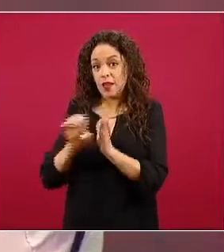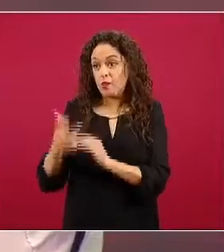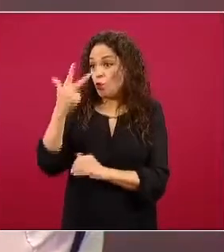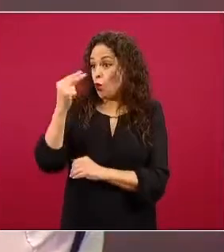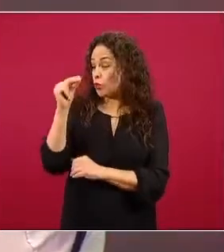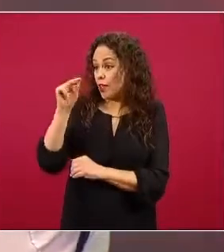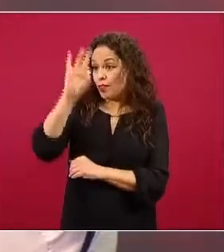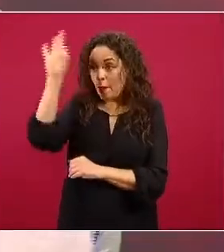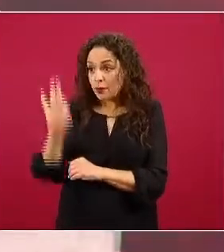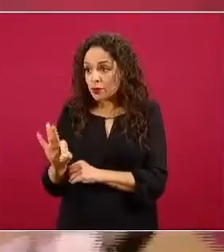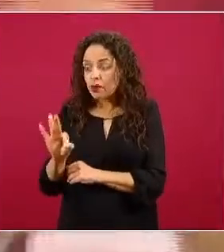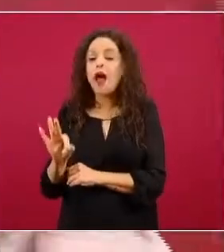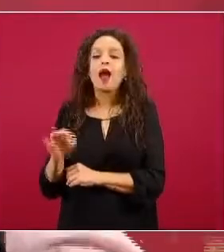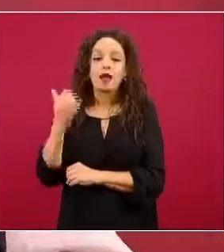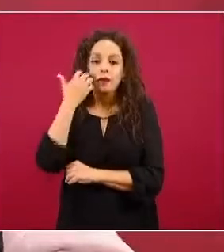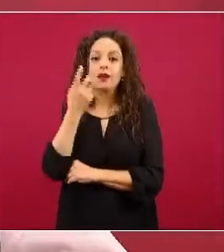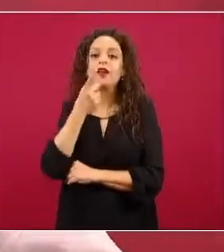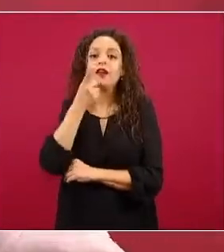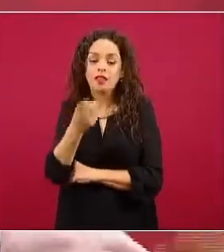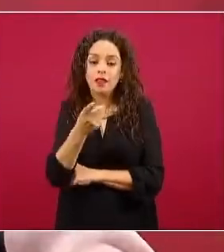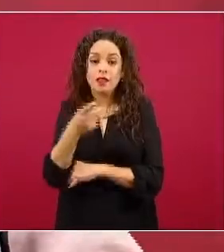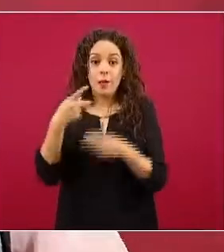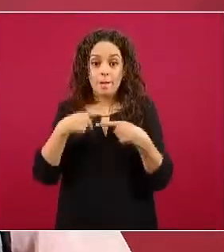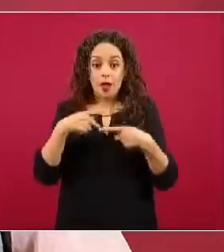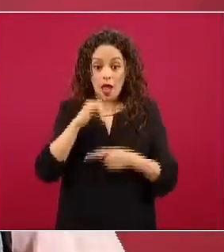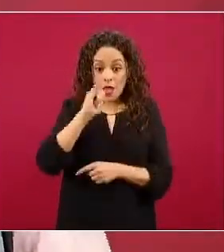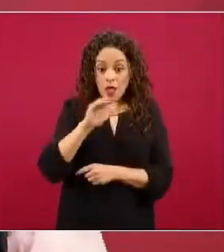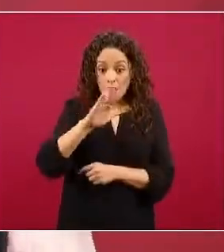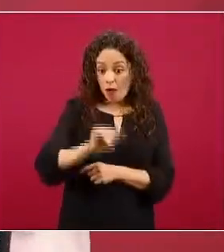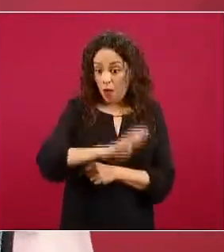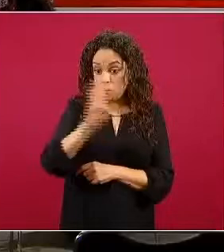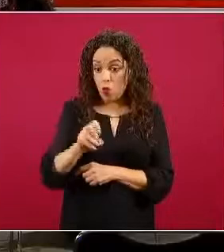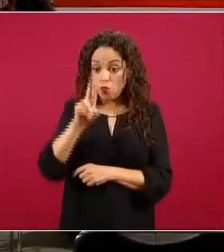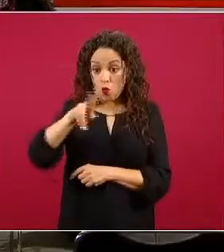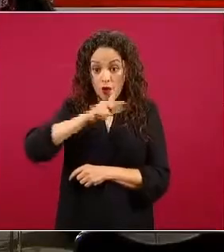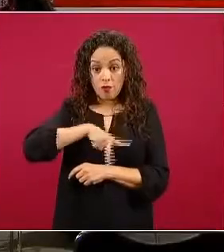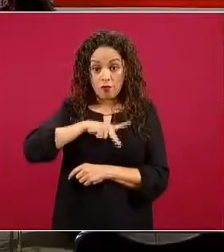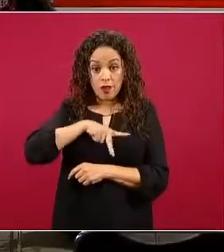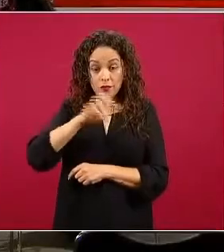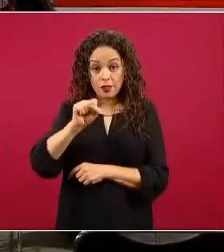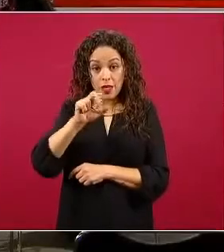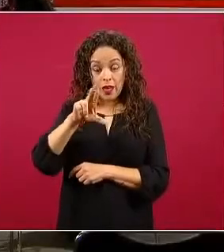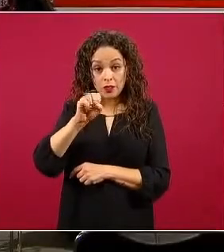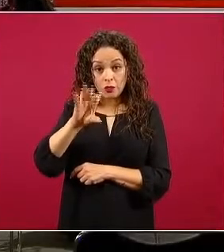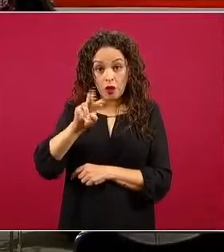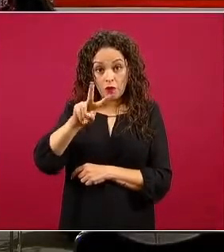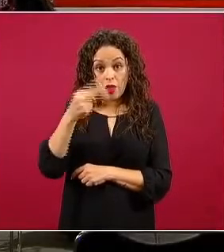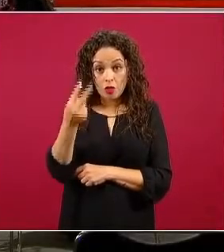quiere decir que de las personas que iban a fallecer por virus SARS-CoV-2 y que se vacunan, el